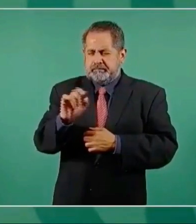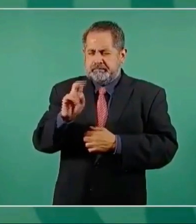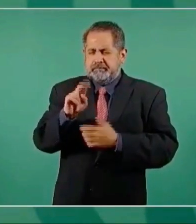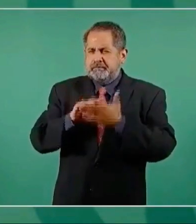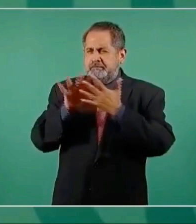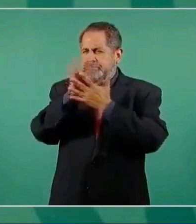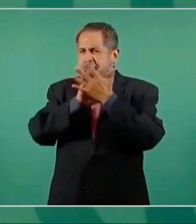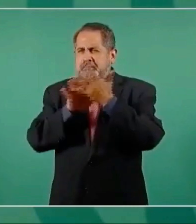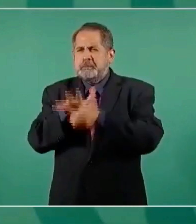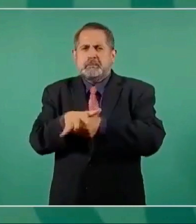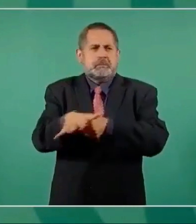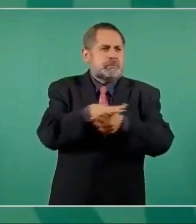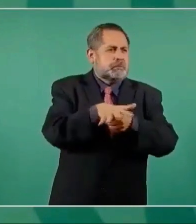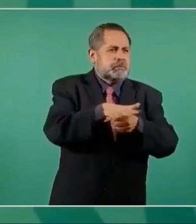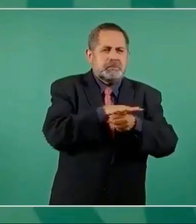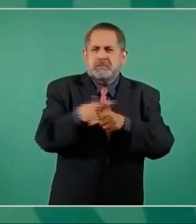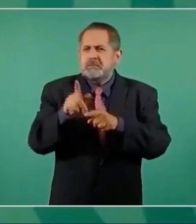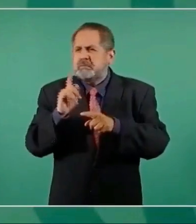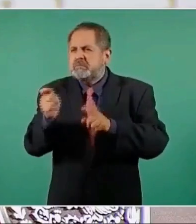estás